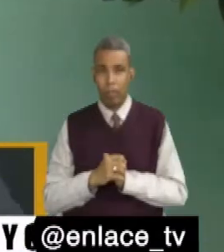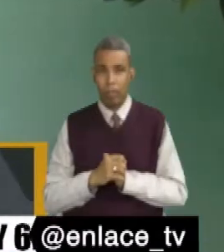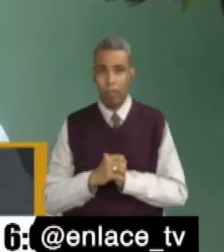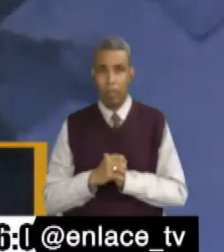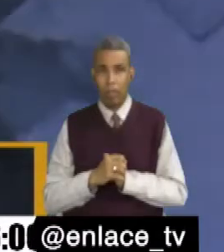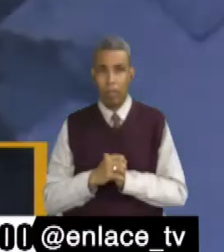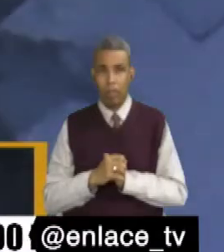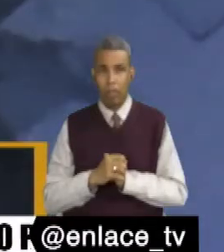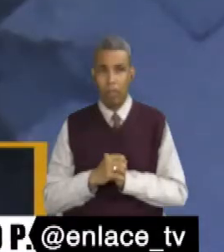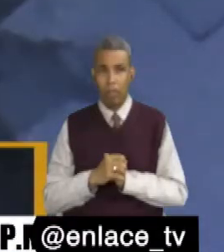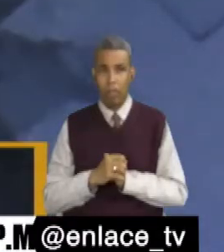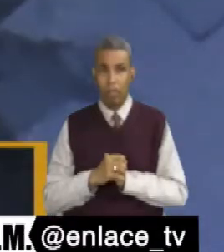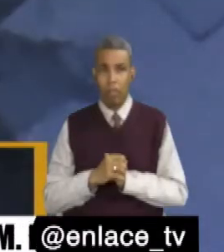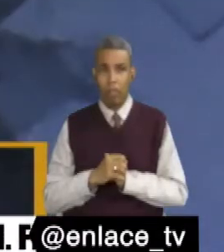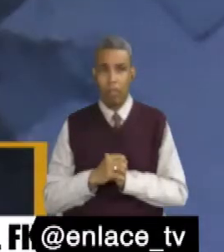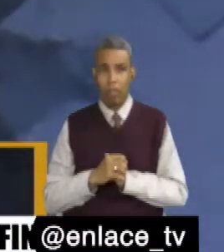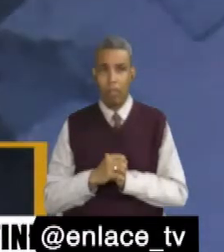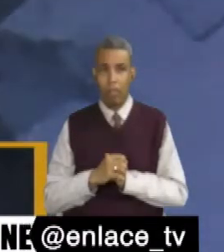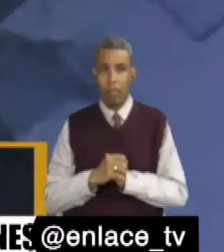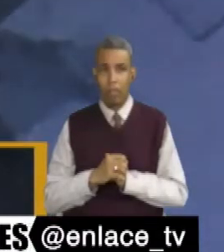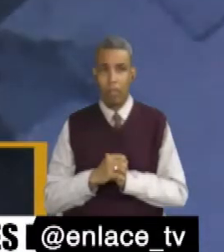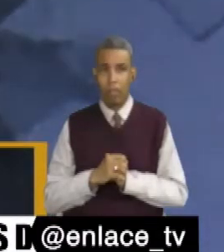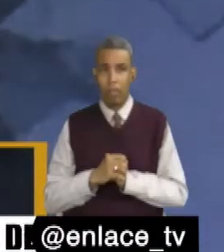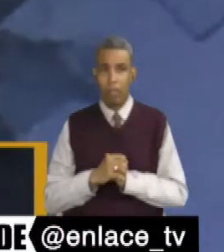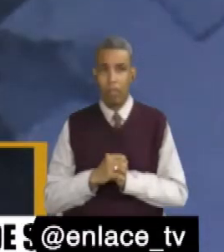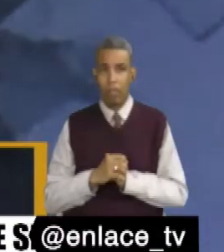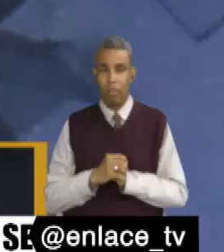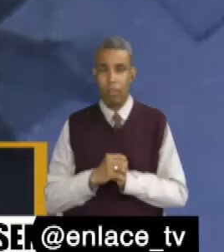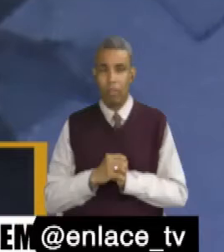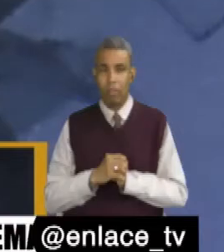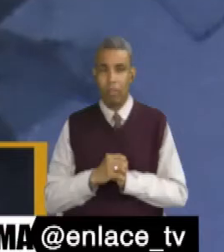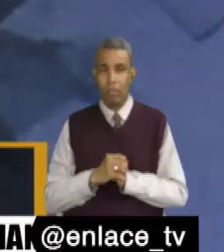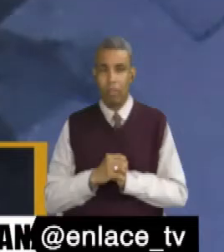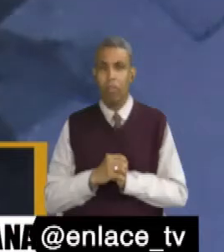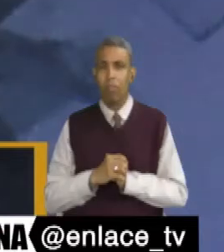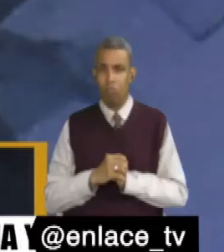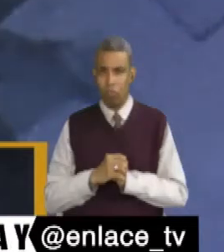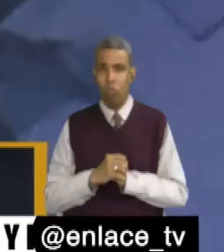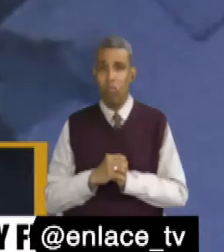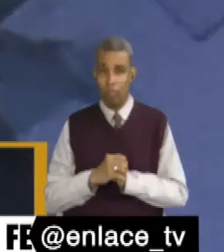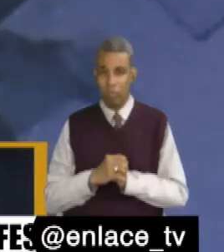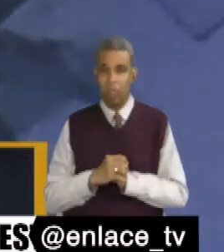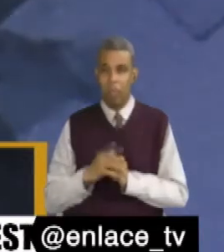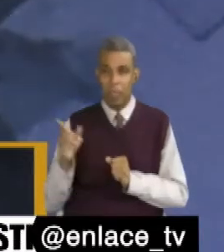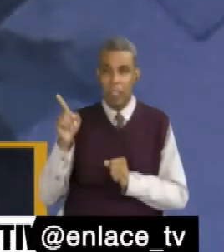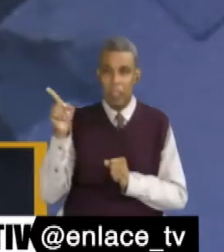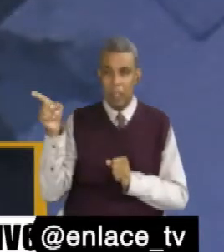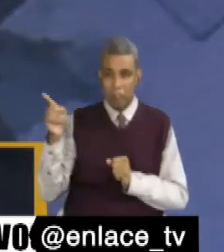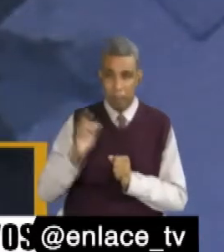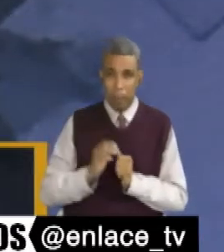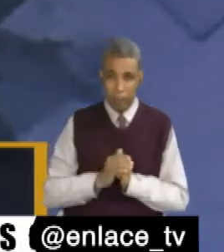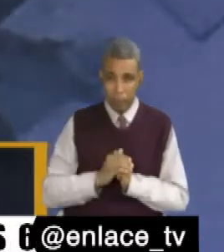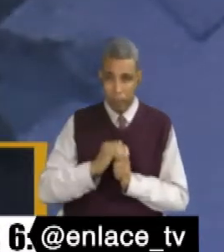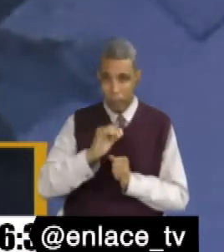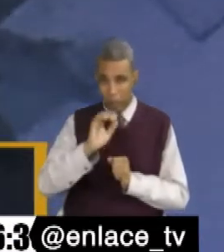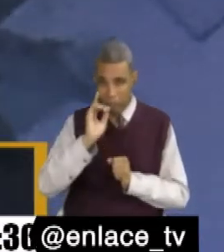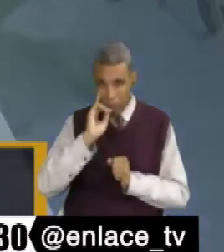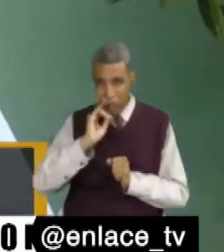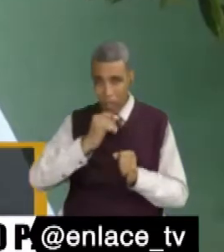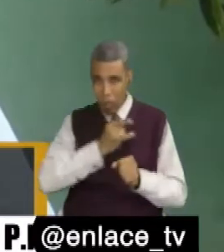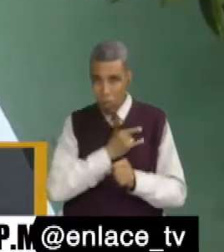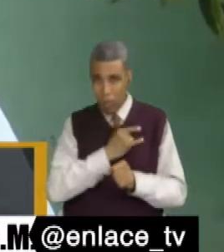a las mal llamadas ollas que quedan detrás de la UCC y ahí han encontrado cosas de que se han sacado de acá. Y hoy en los indicios, en las pesquisas, estaban hablando algo